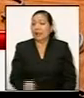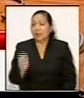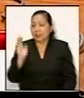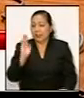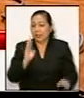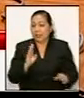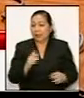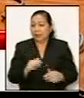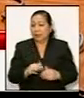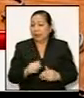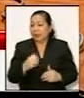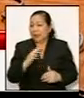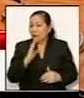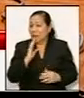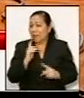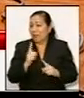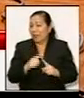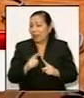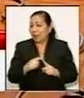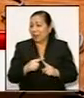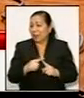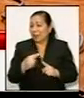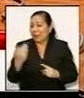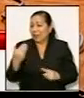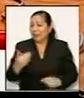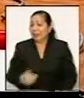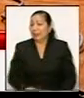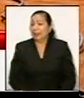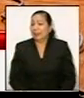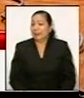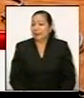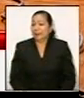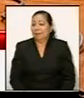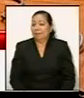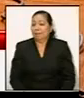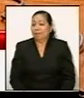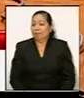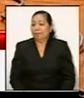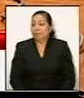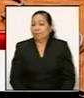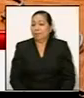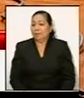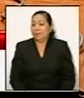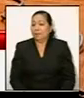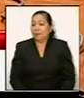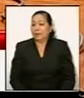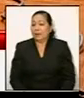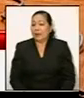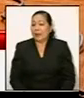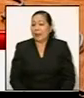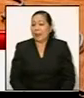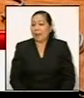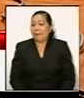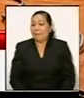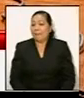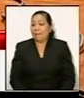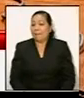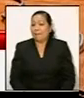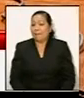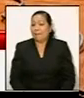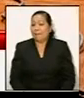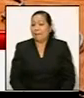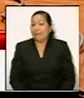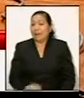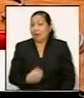porque no se habló del terrorismo real bueno y qué es lo que responde a